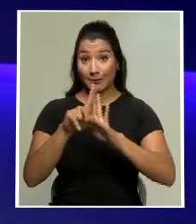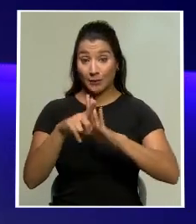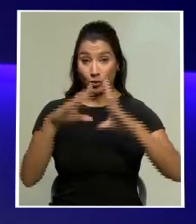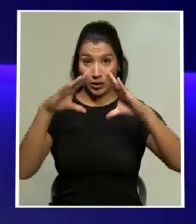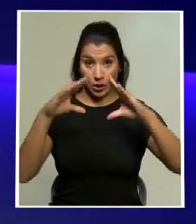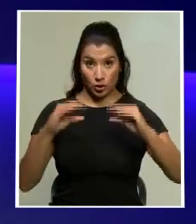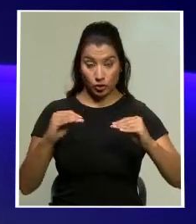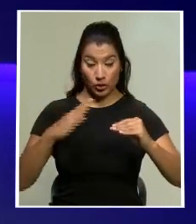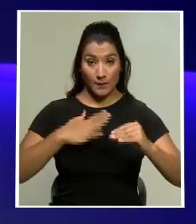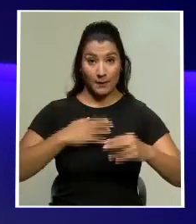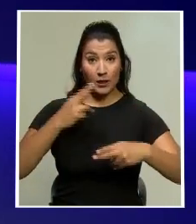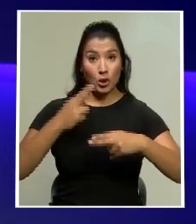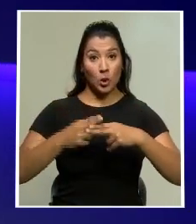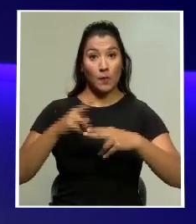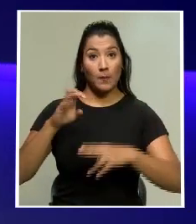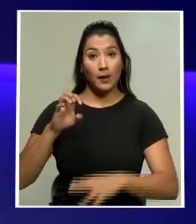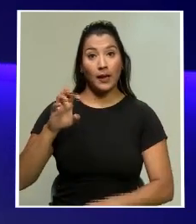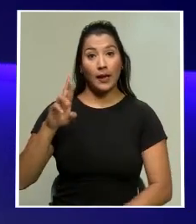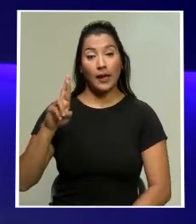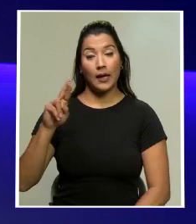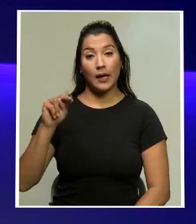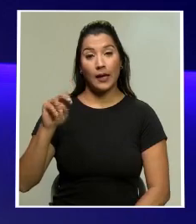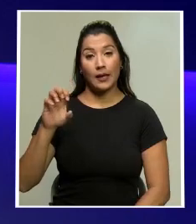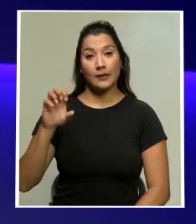minutos. Soy Ernesto Rivera.